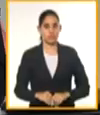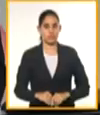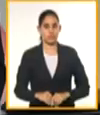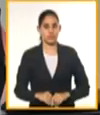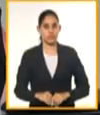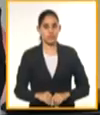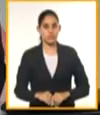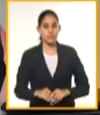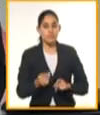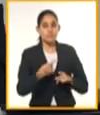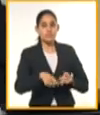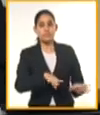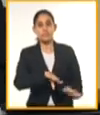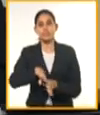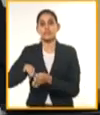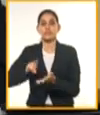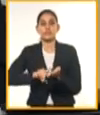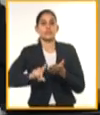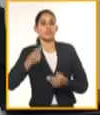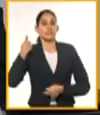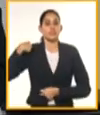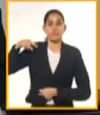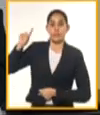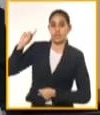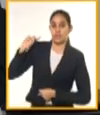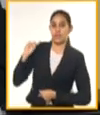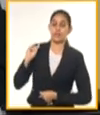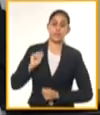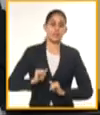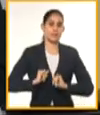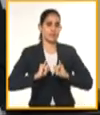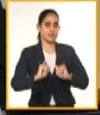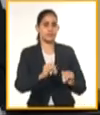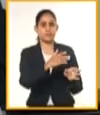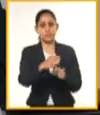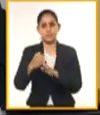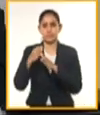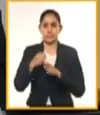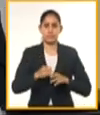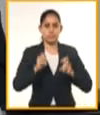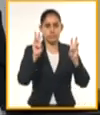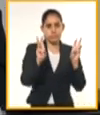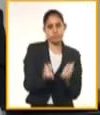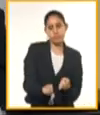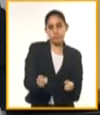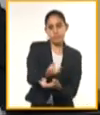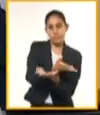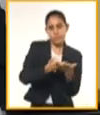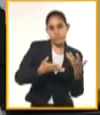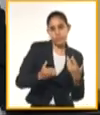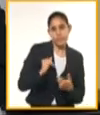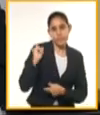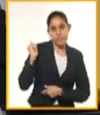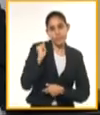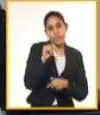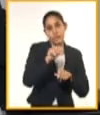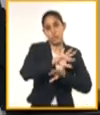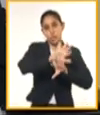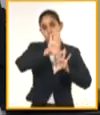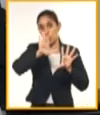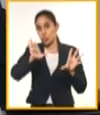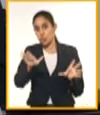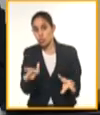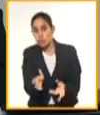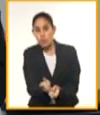Bueno, y la pasada semana que dejó varias noticias internacionales quedaron casi todas sepultadas después